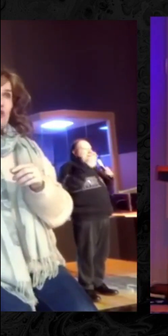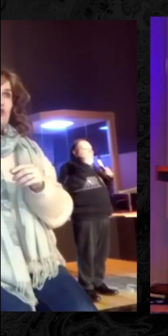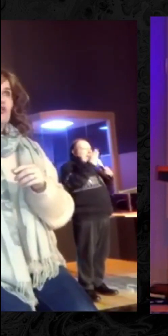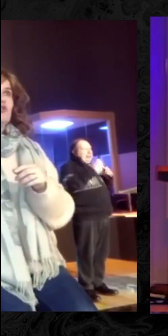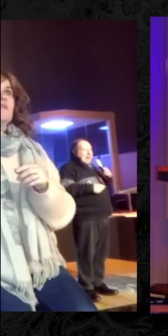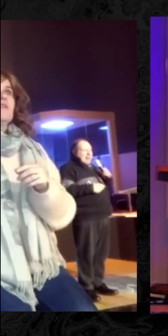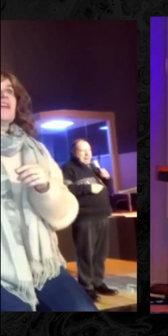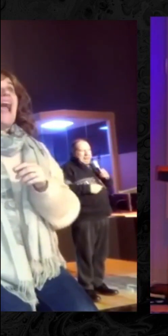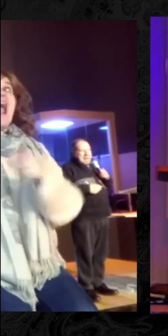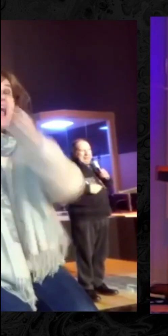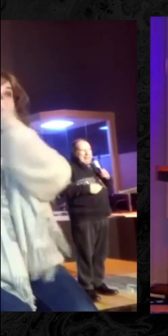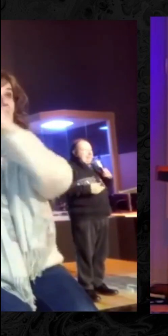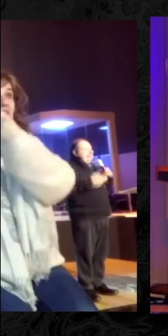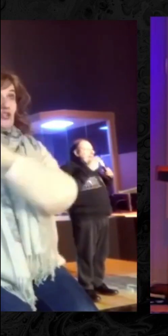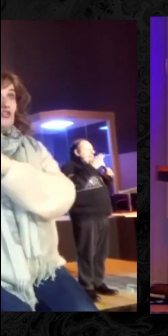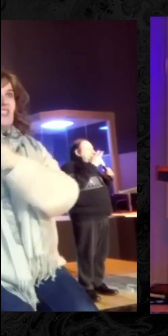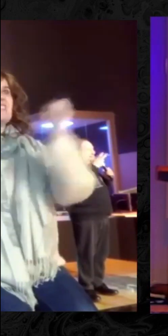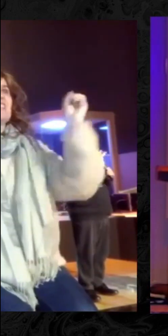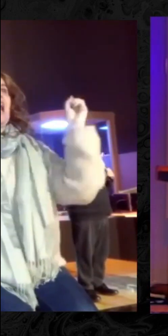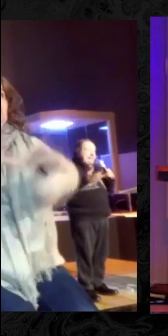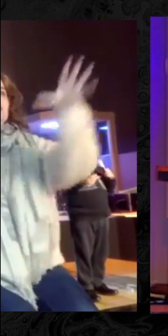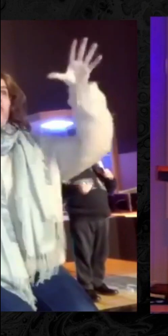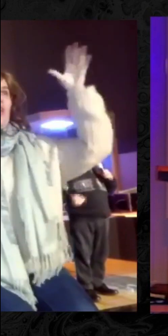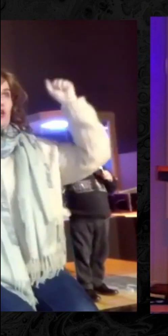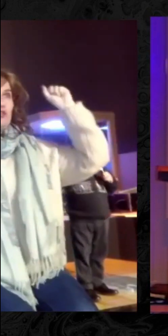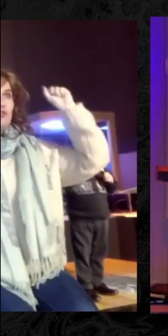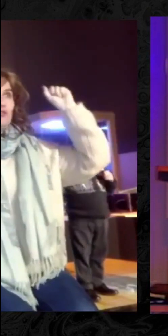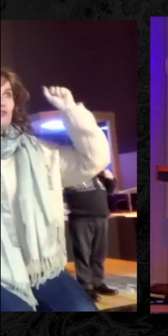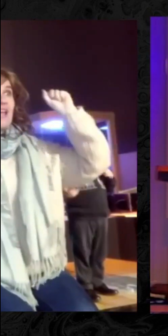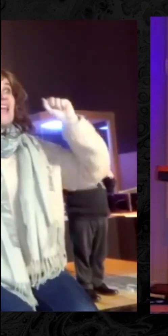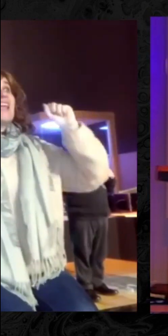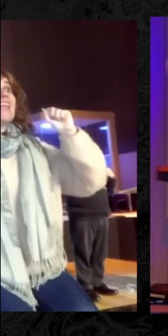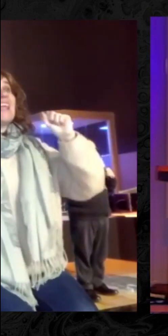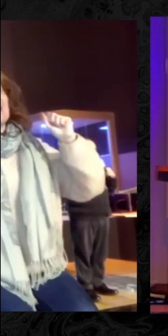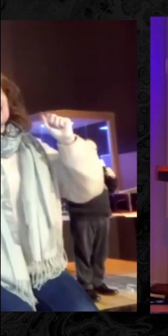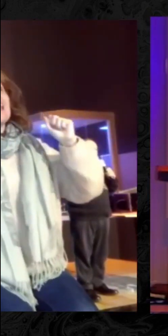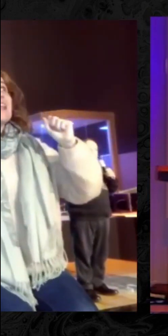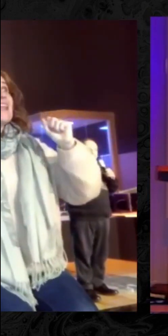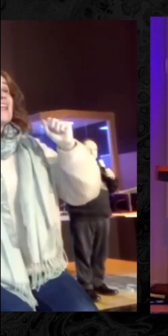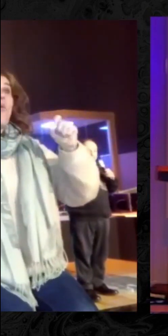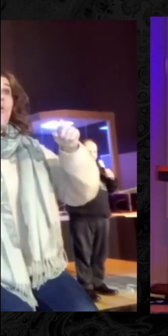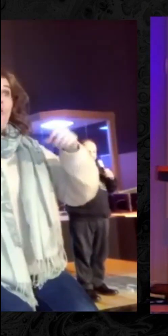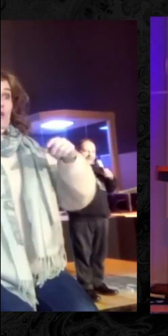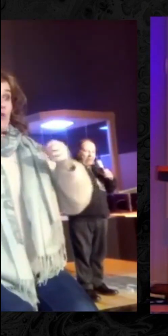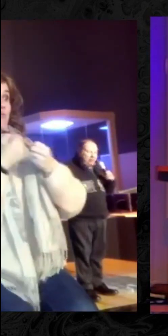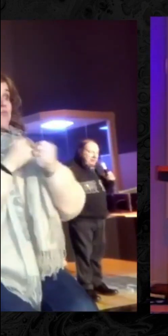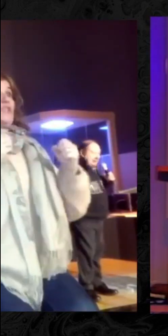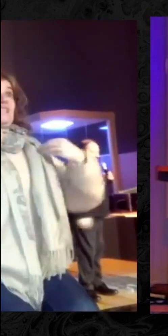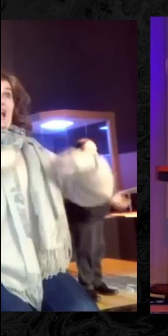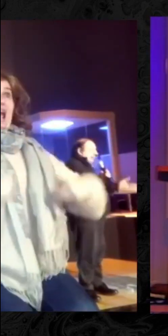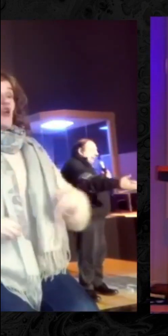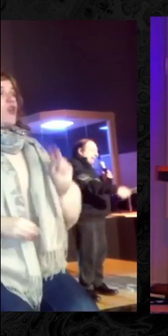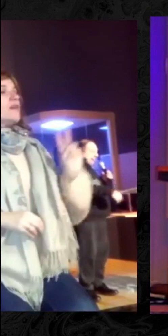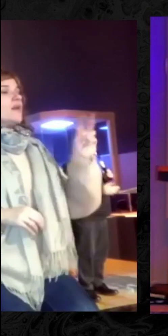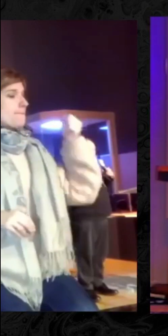y jambres eran hermanos y que eran hechiceros Y se cree que eran los que cuando va a Moisés y Aarón y